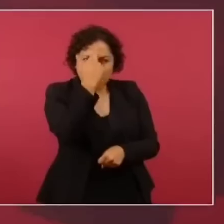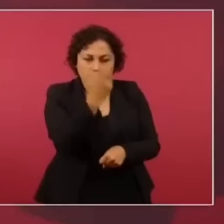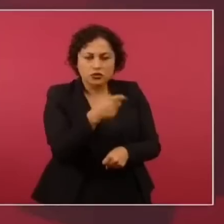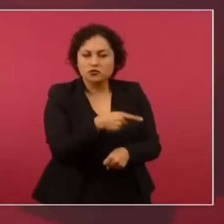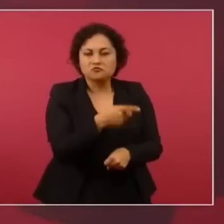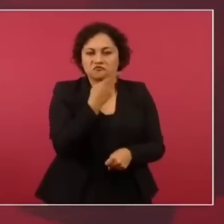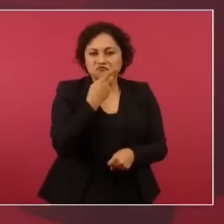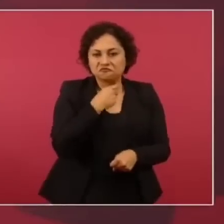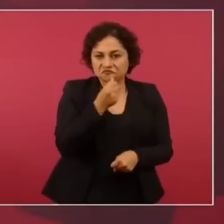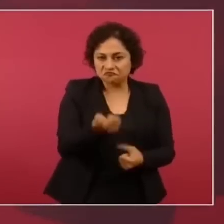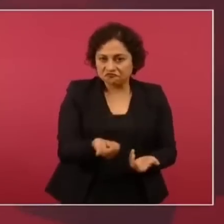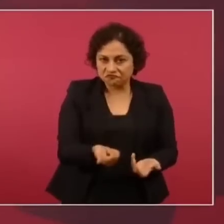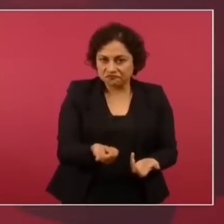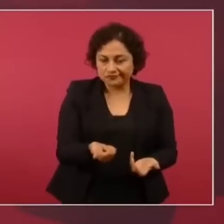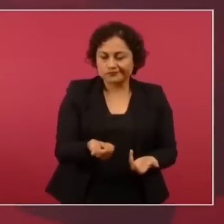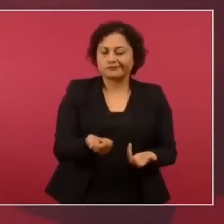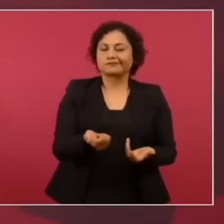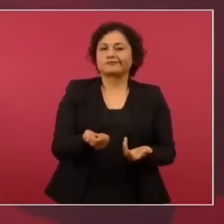Por lo tanto,